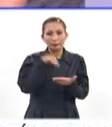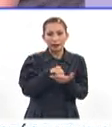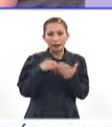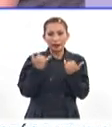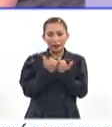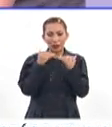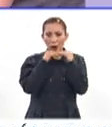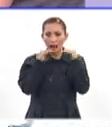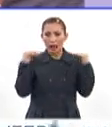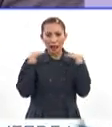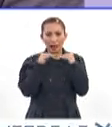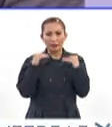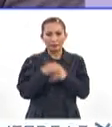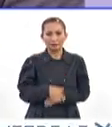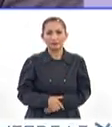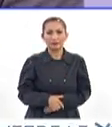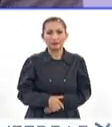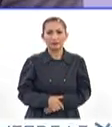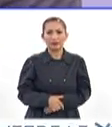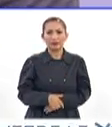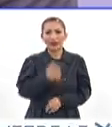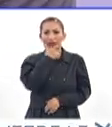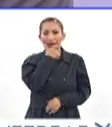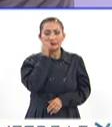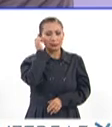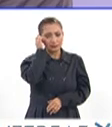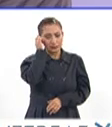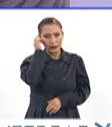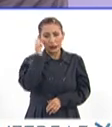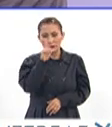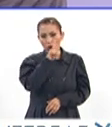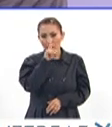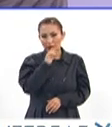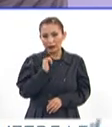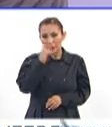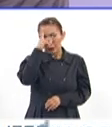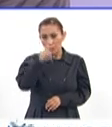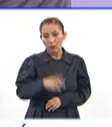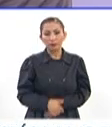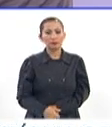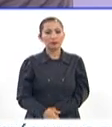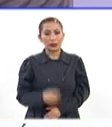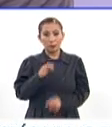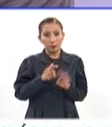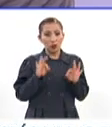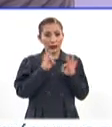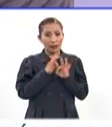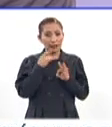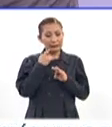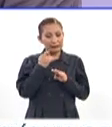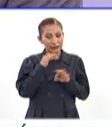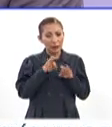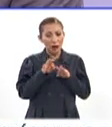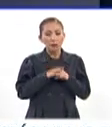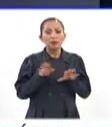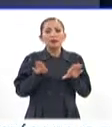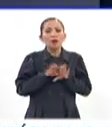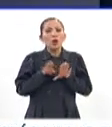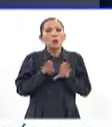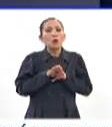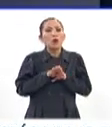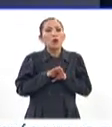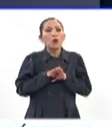misma modalidad que, por ejemplo, el inglés, estas lenguas originarias mexicanas. Creo que son importantes esfuerzos. ¿Cómo